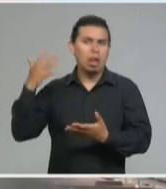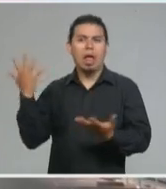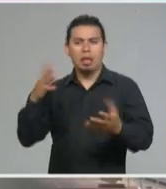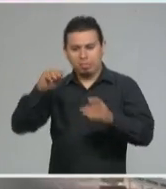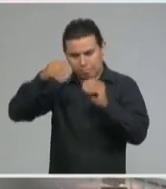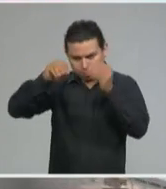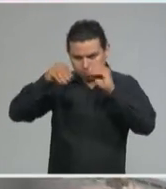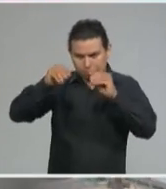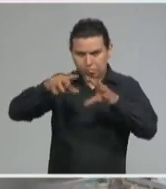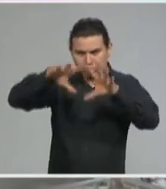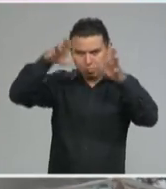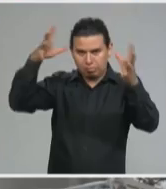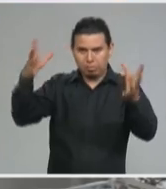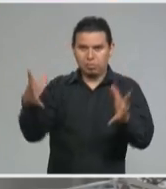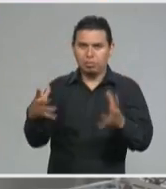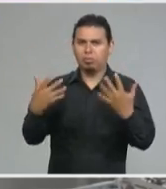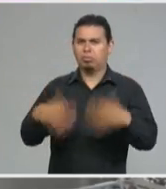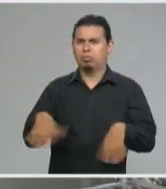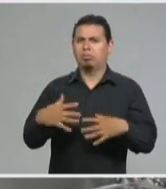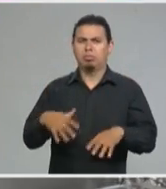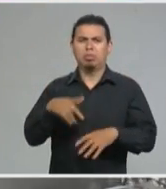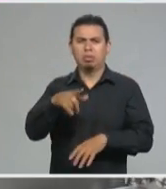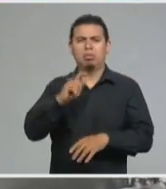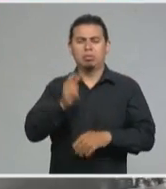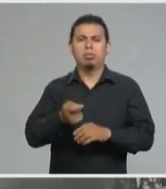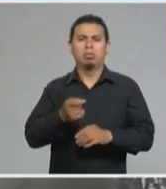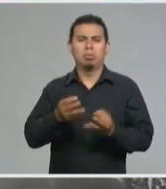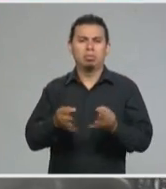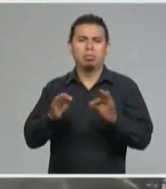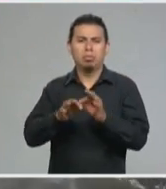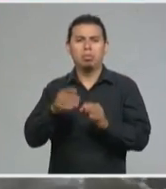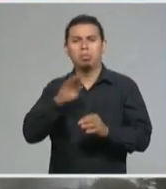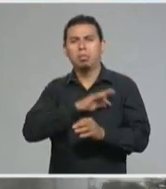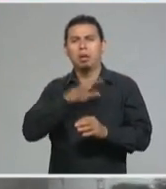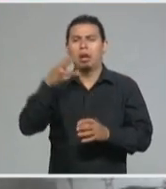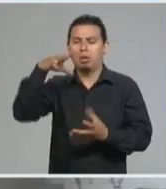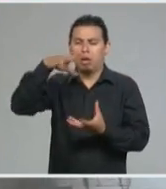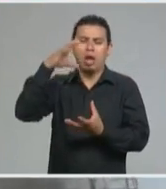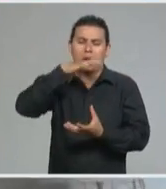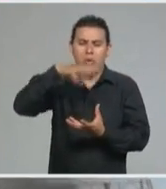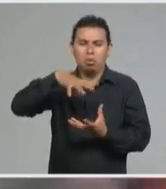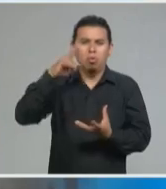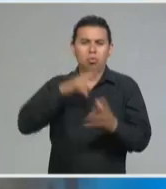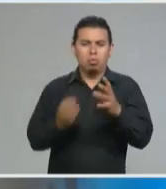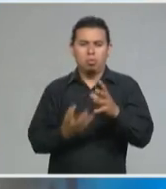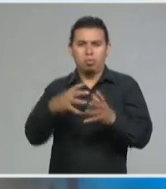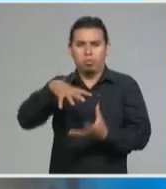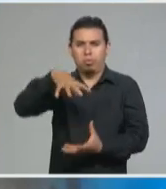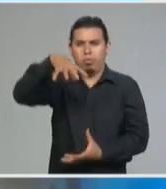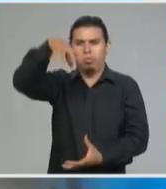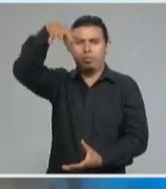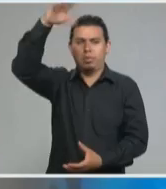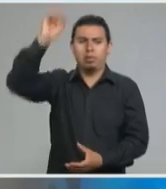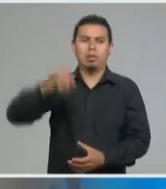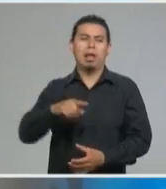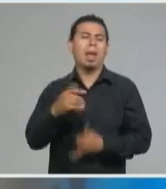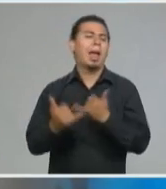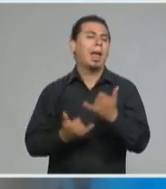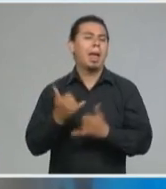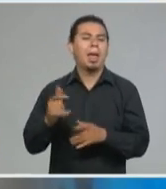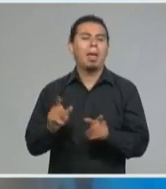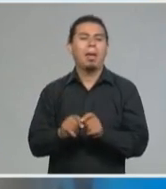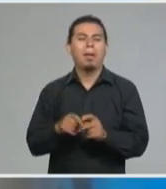elaborar estos globos que surcan los cielos gracias al uso del calor vertido en su interior. Esto inició como un juego, ¿no?